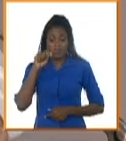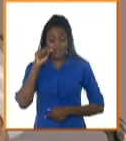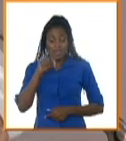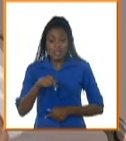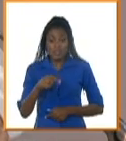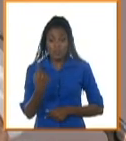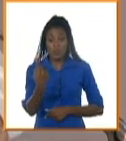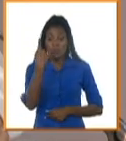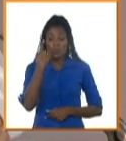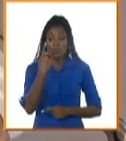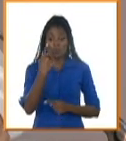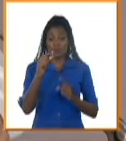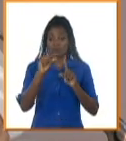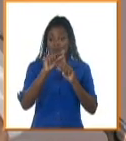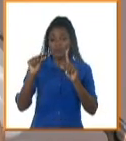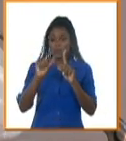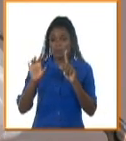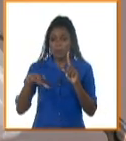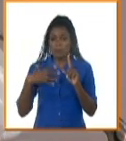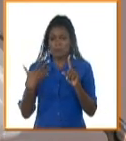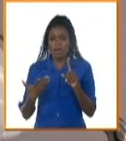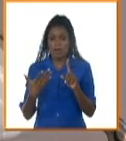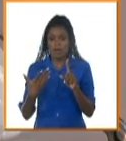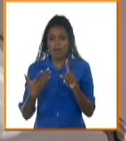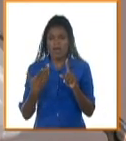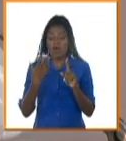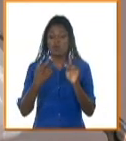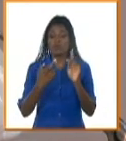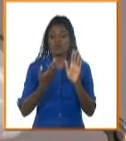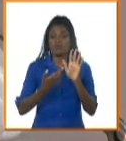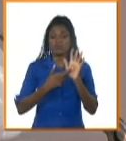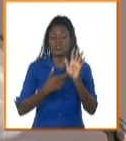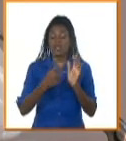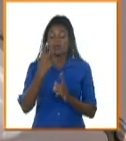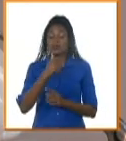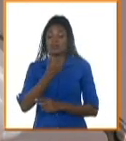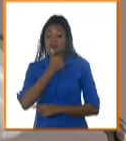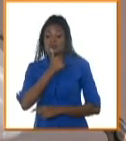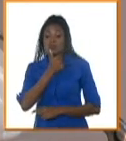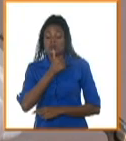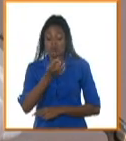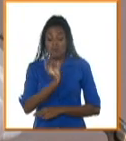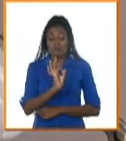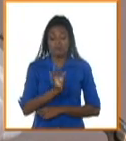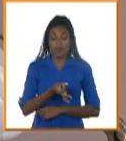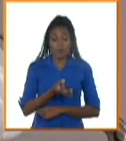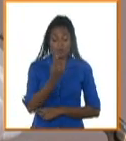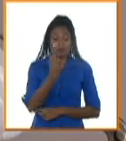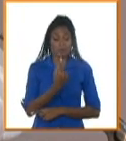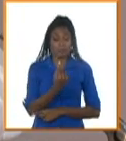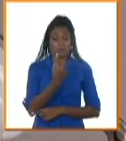uno de los actores que han presentado bastante duda y que han tenido realmente